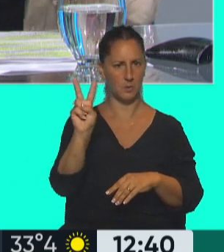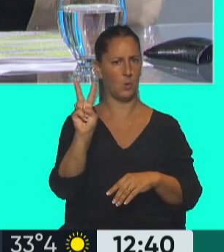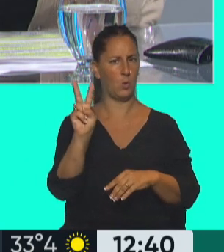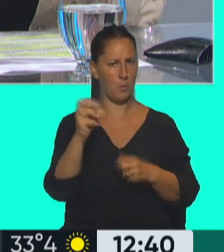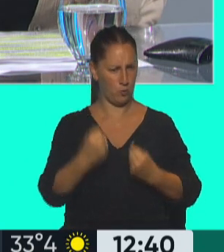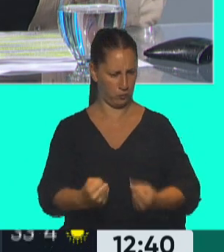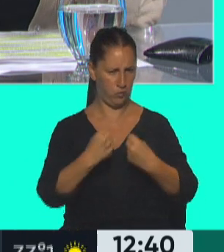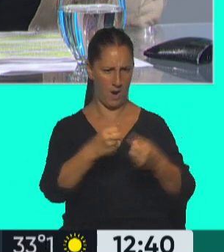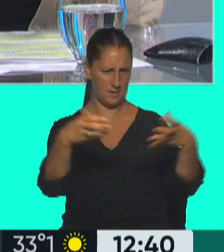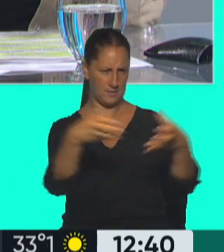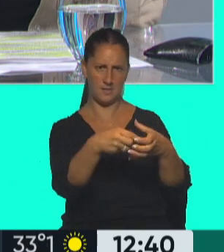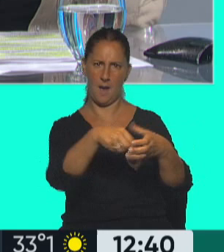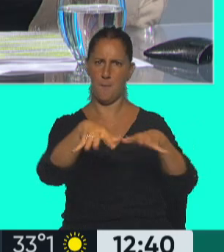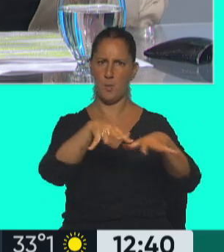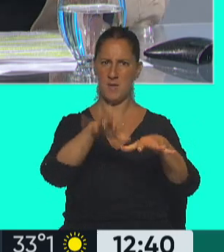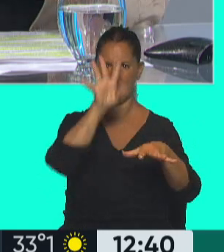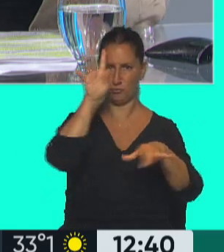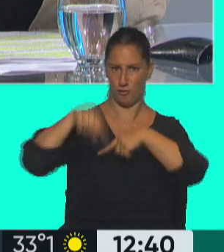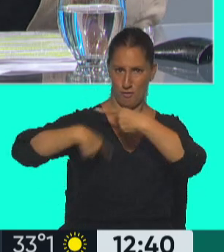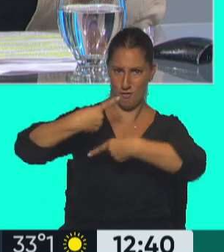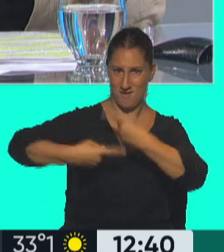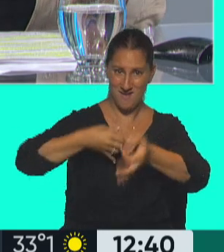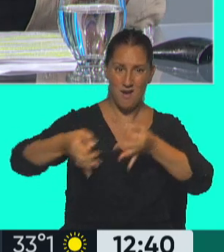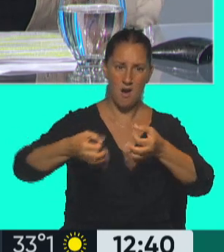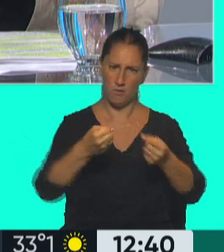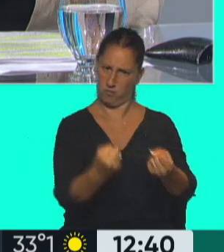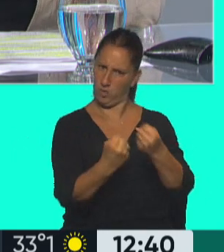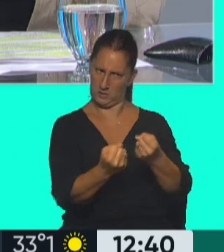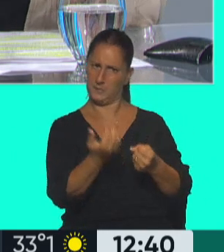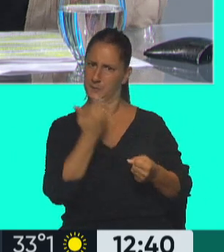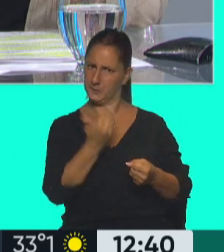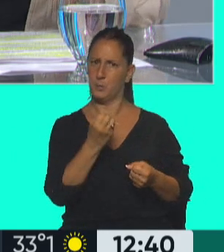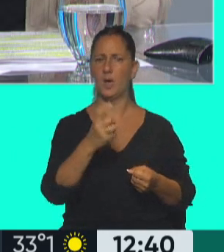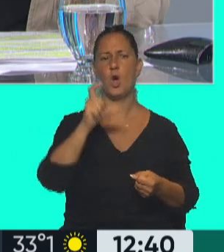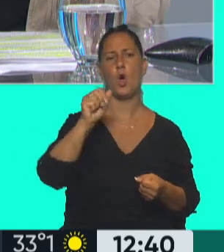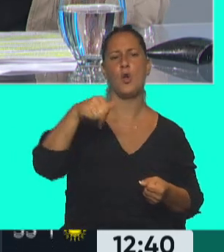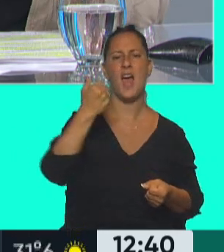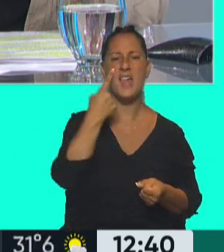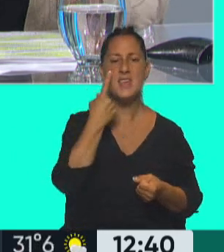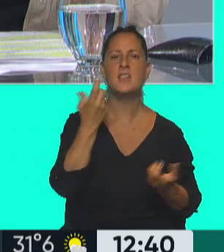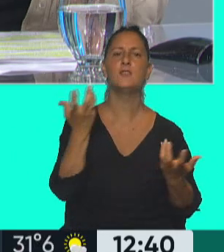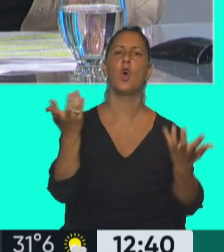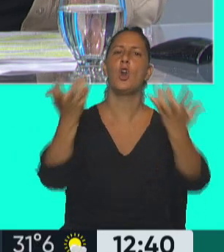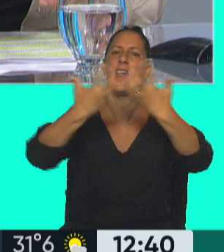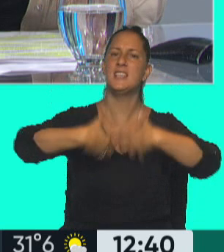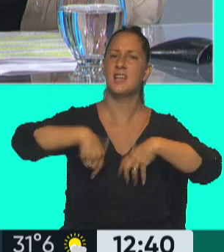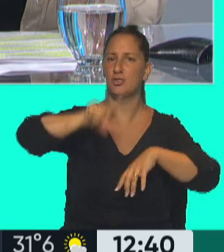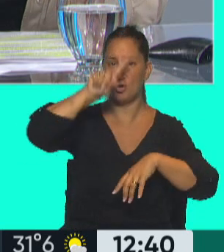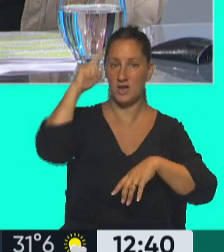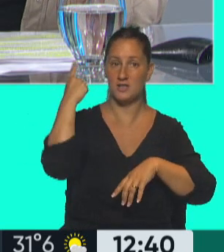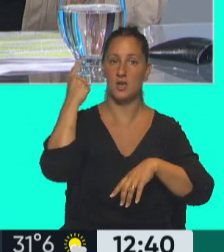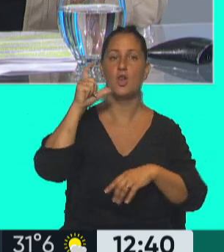la fortaleza de ese movimiento indígena con todas sus organizaciones de base, porque la CONAIE es la organización nacional,